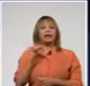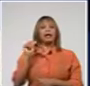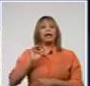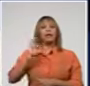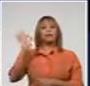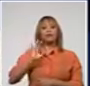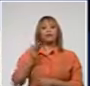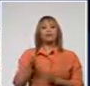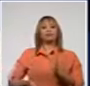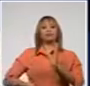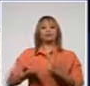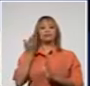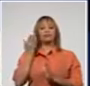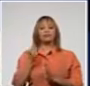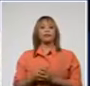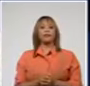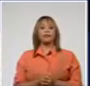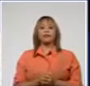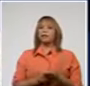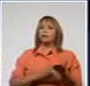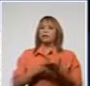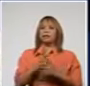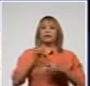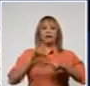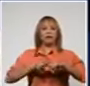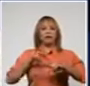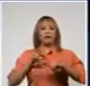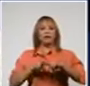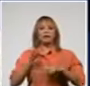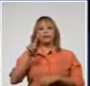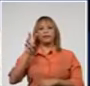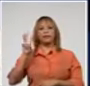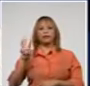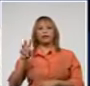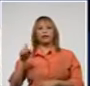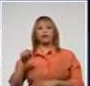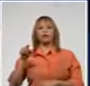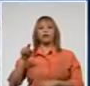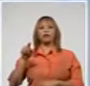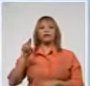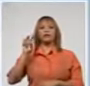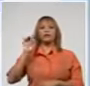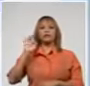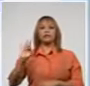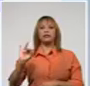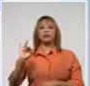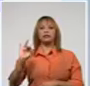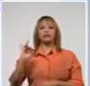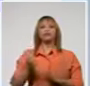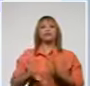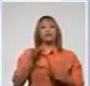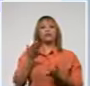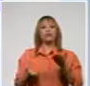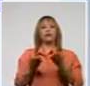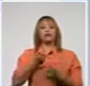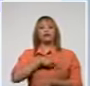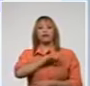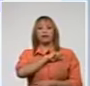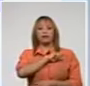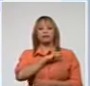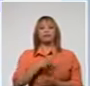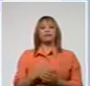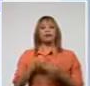elevada pues se mantiene en La Habana con un 23,7, superior al día de ayer. Le